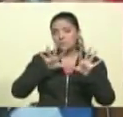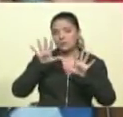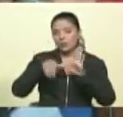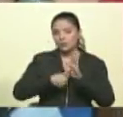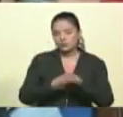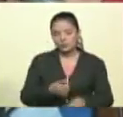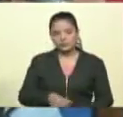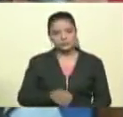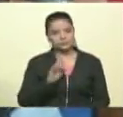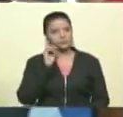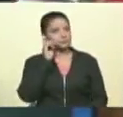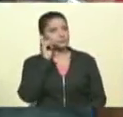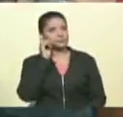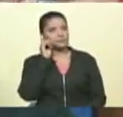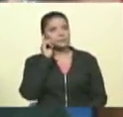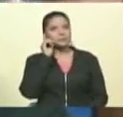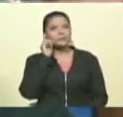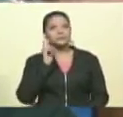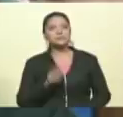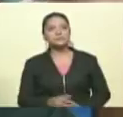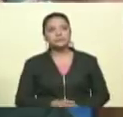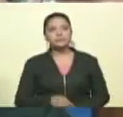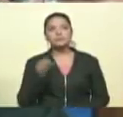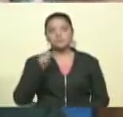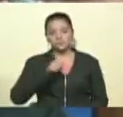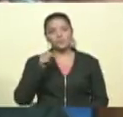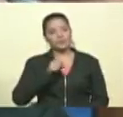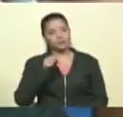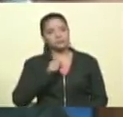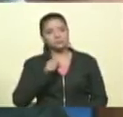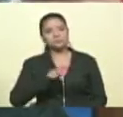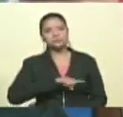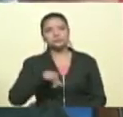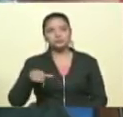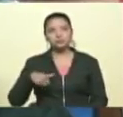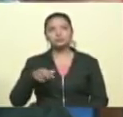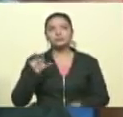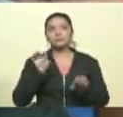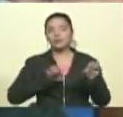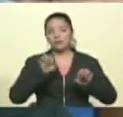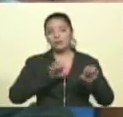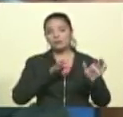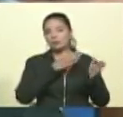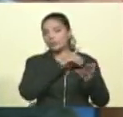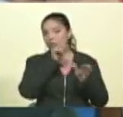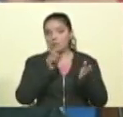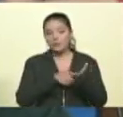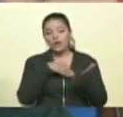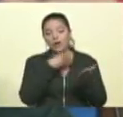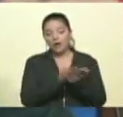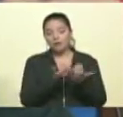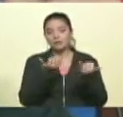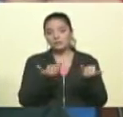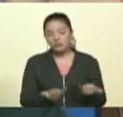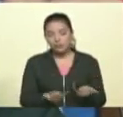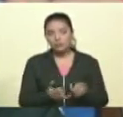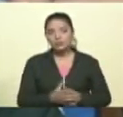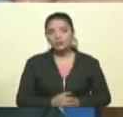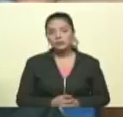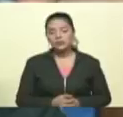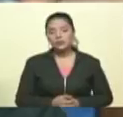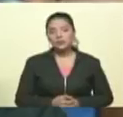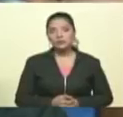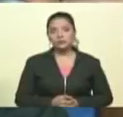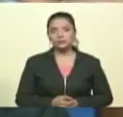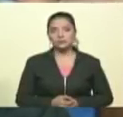anticorrupción. Bueno, sí, efectivamente nosotros hemos hecho un balance general hasta la fecha de esta